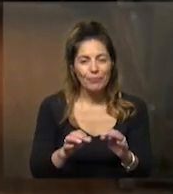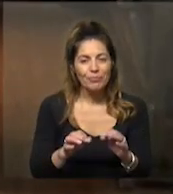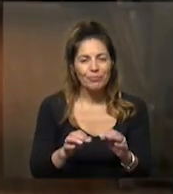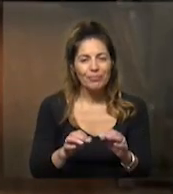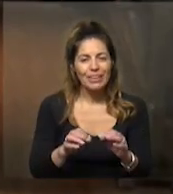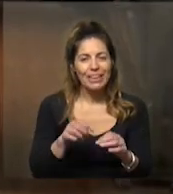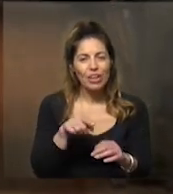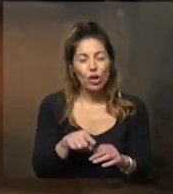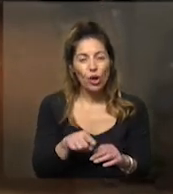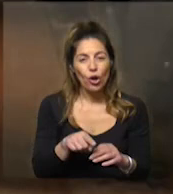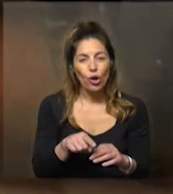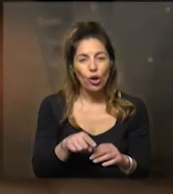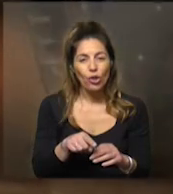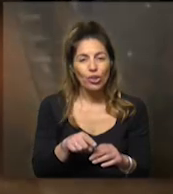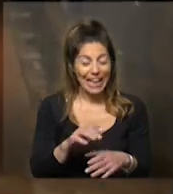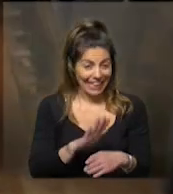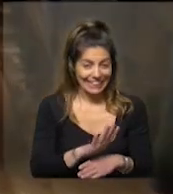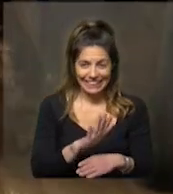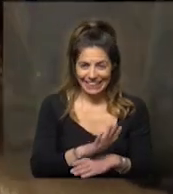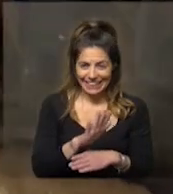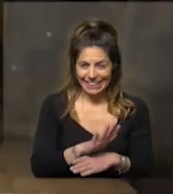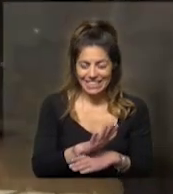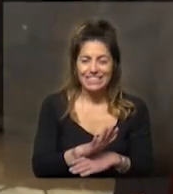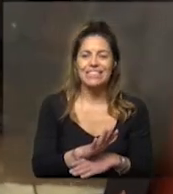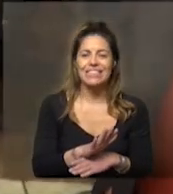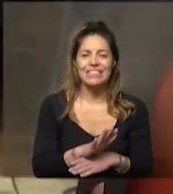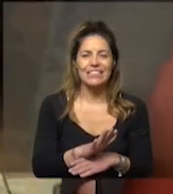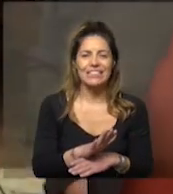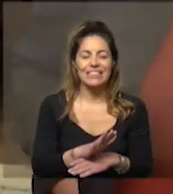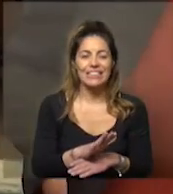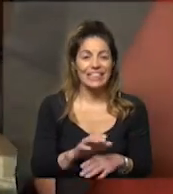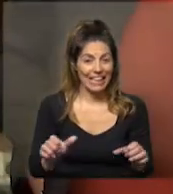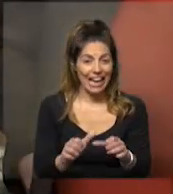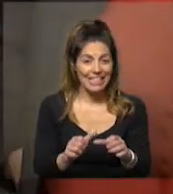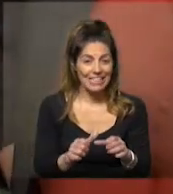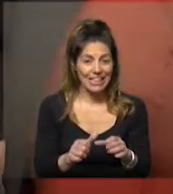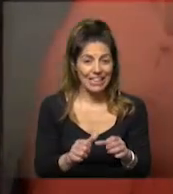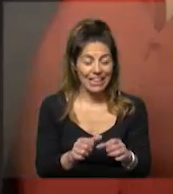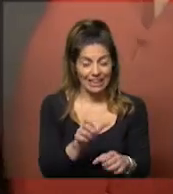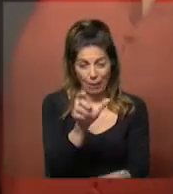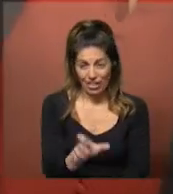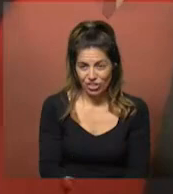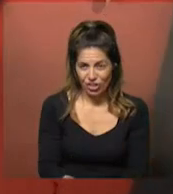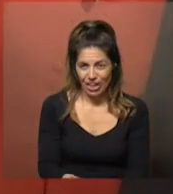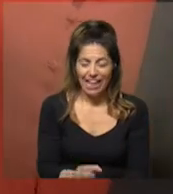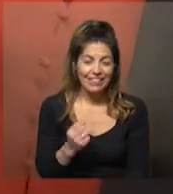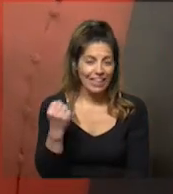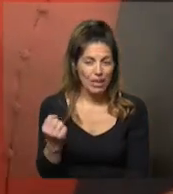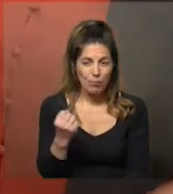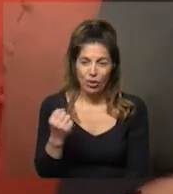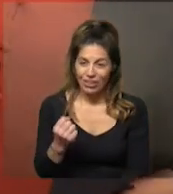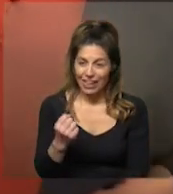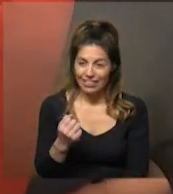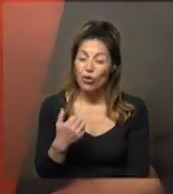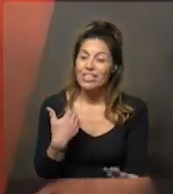Moreira. Estoy con Valentina Huelco, que es la actriz que interpreta este unipersonal tan importante, seguramente muy intenso. Con ella